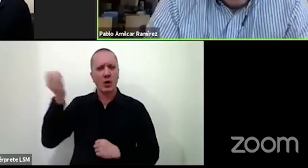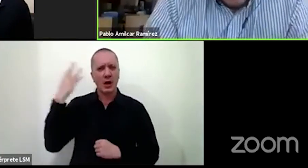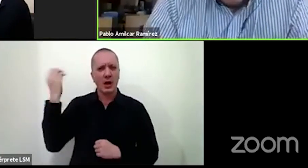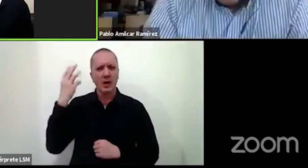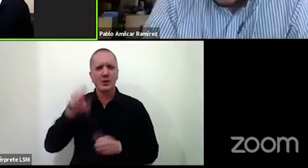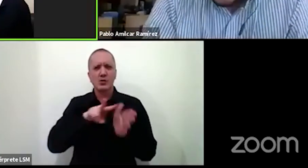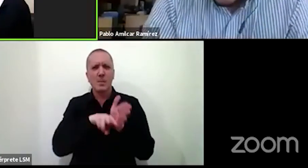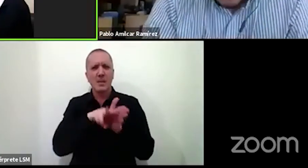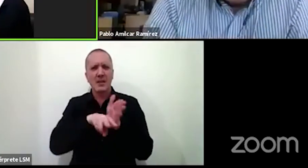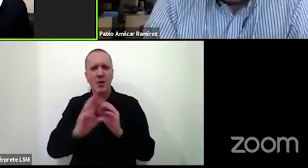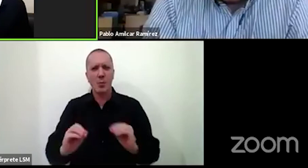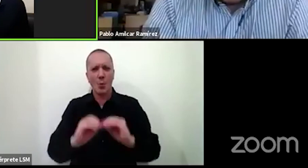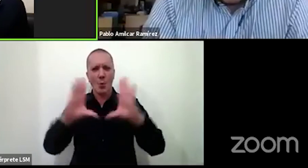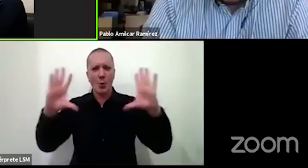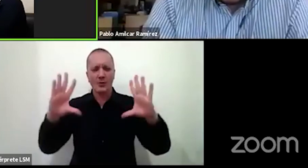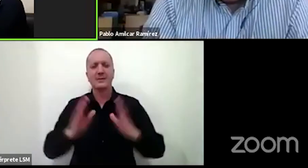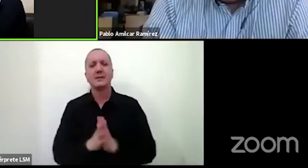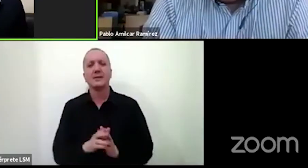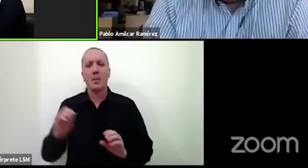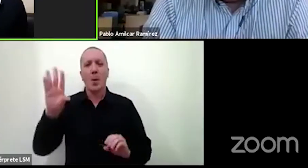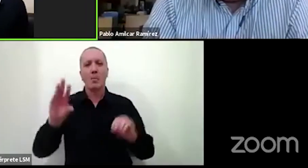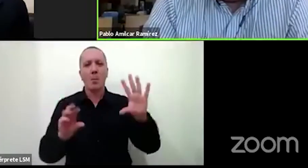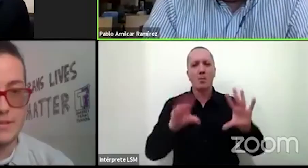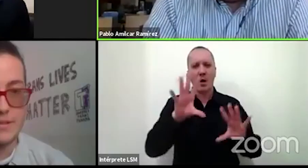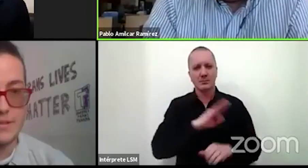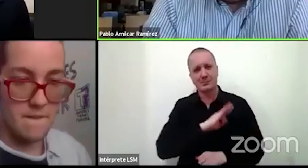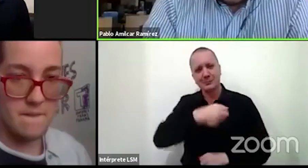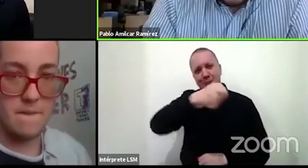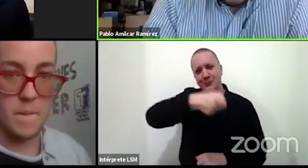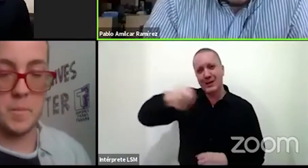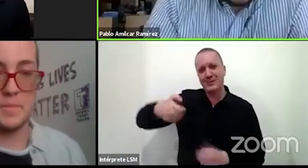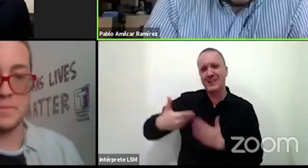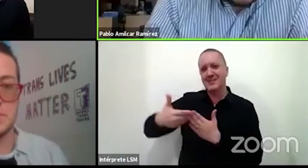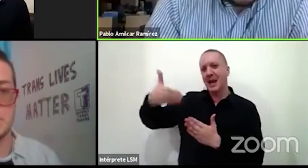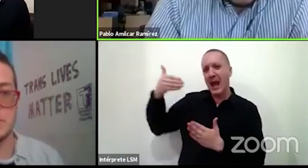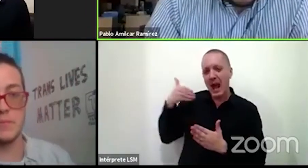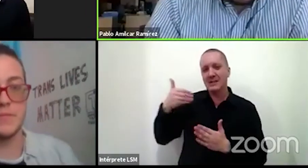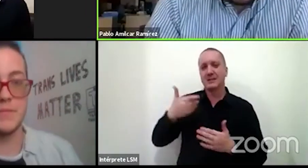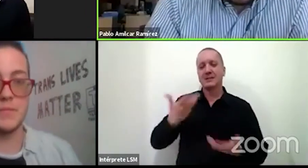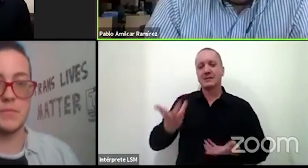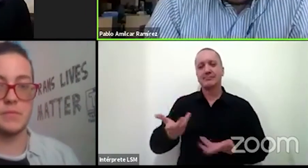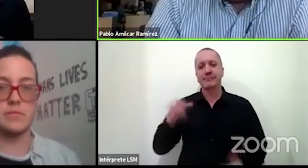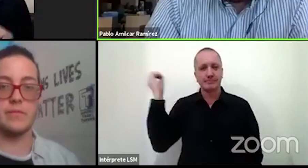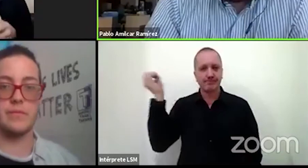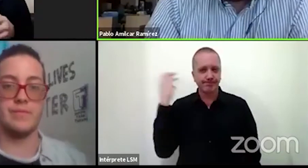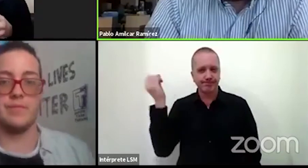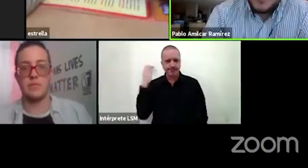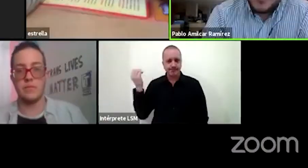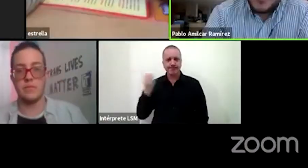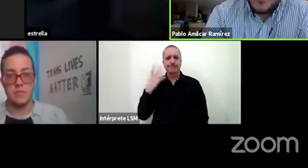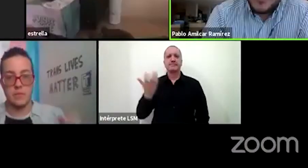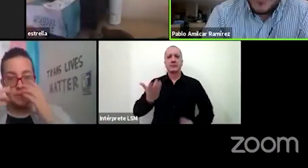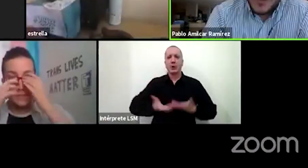podemos saludar cordialmente a quienes han estado oyéndonos, viéndonos.